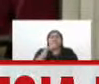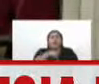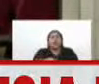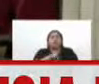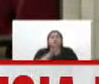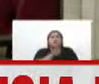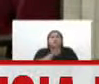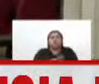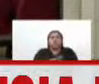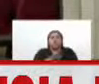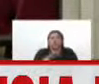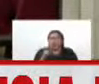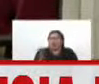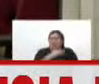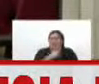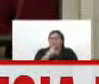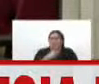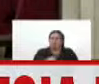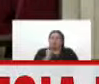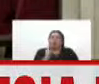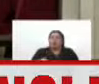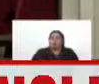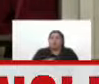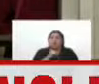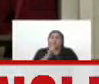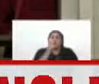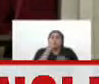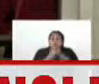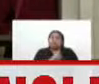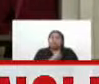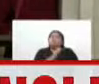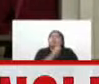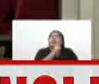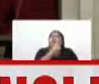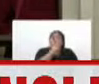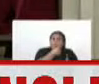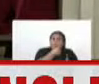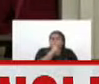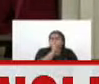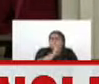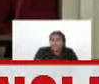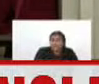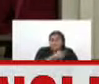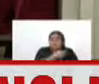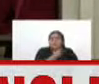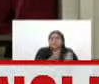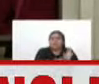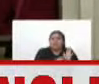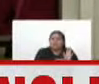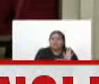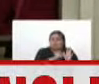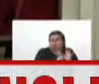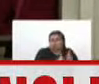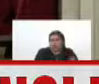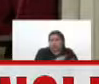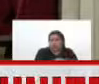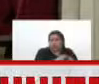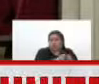tributario. ¿El tema de la movilidad jubilatoria? No. Sí, no. No es materia tributaria. Pero a ver,